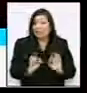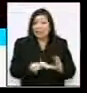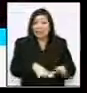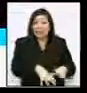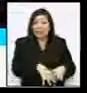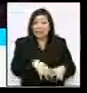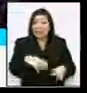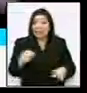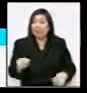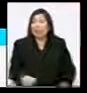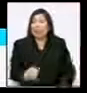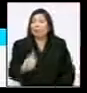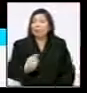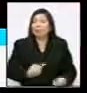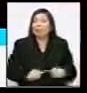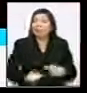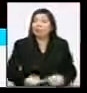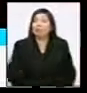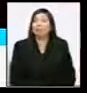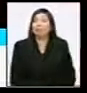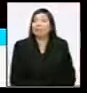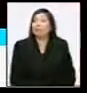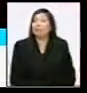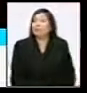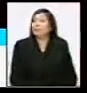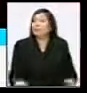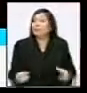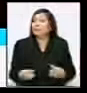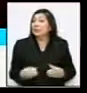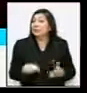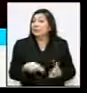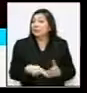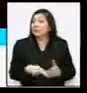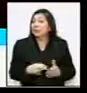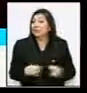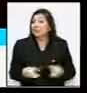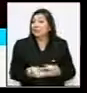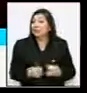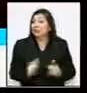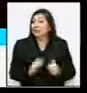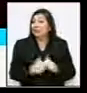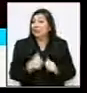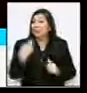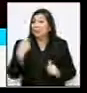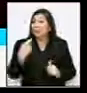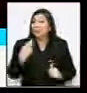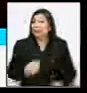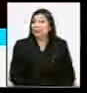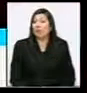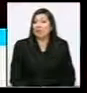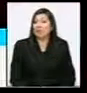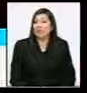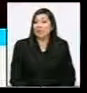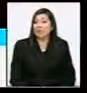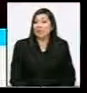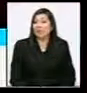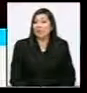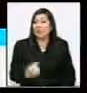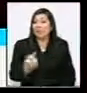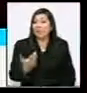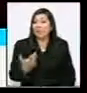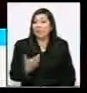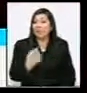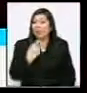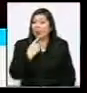quitando para trasladarla a la Comisión de Notables, a la Comisión de Reforma Política, que él solo ha